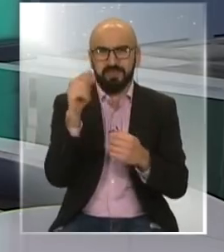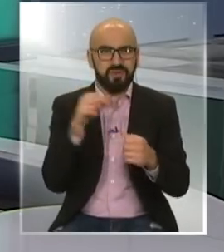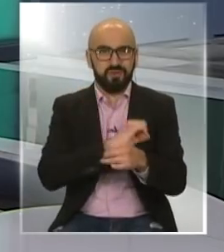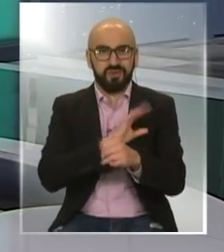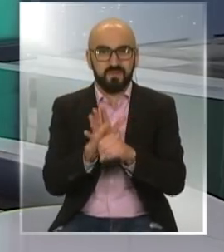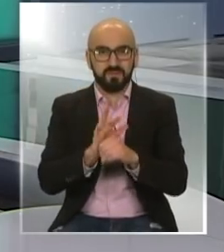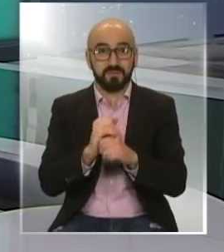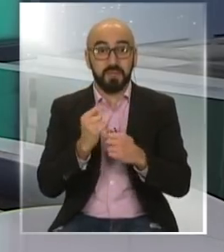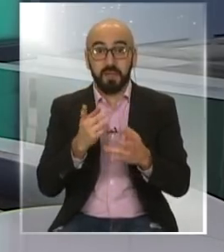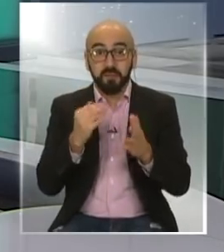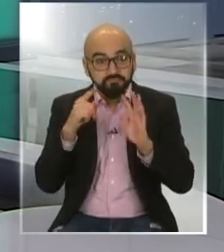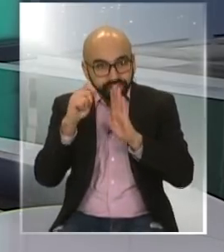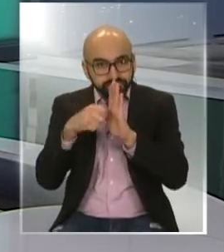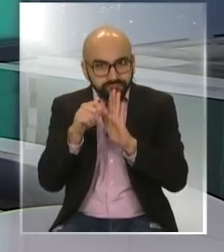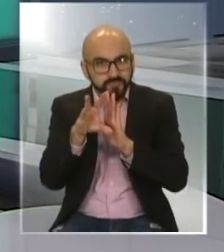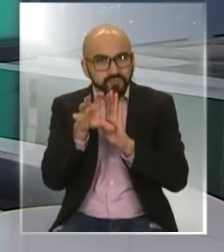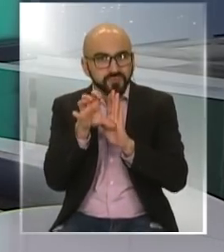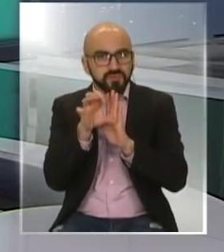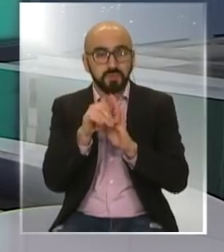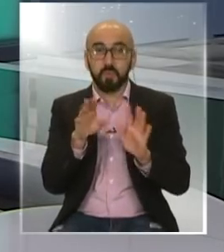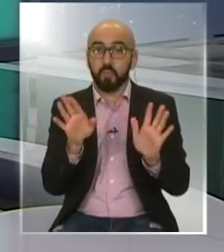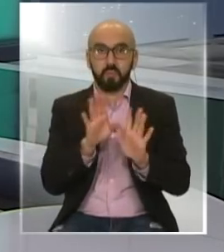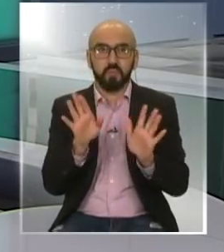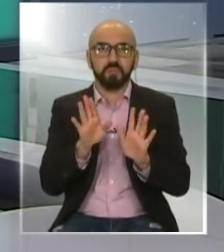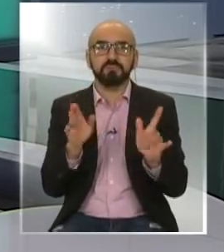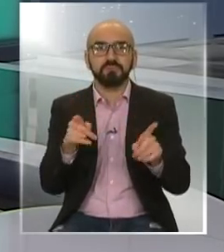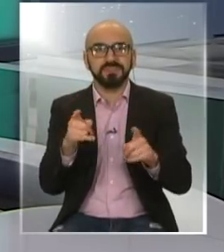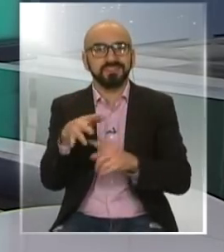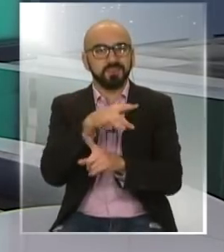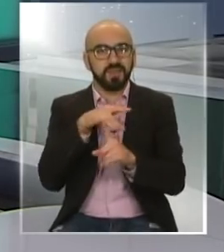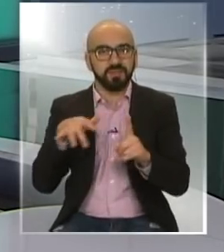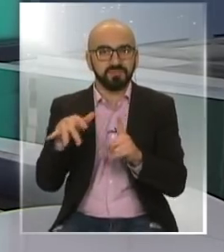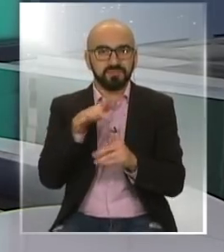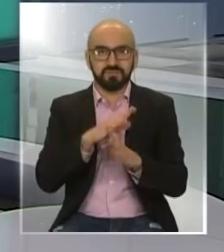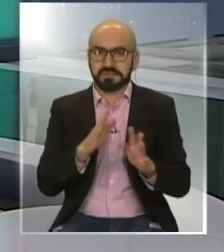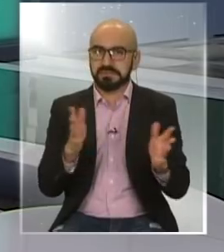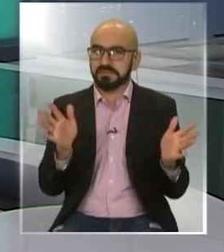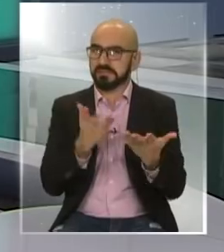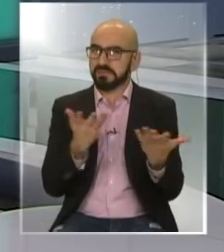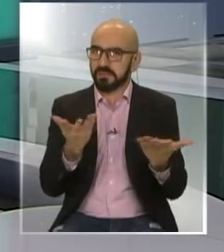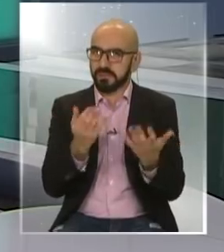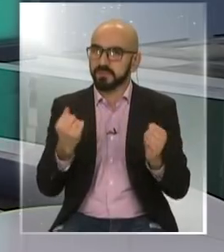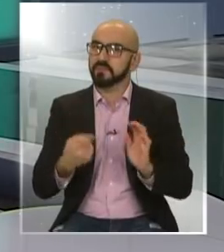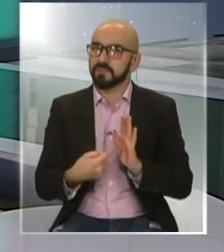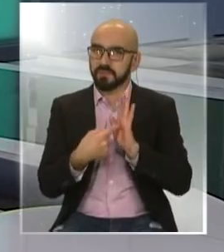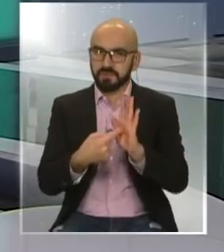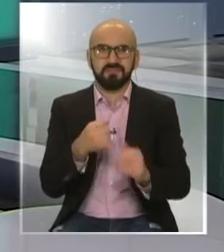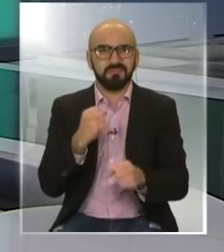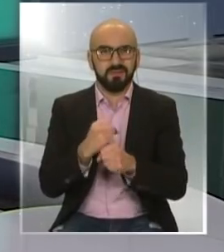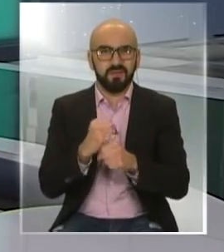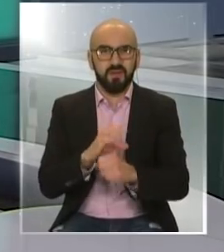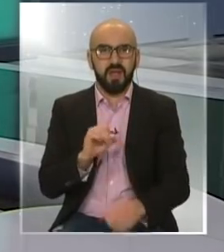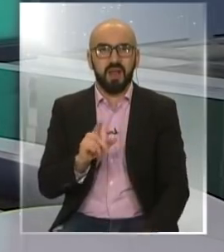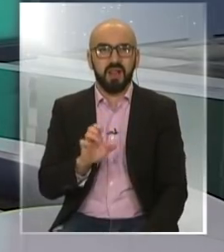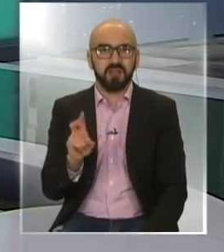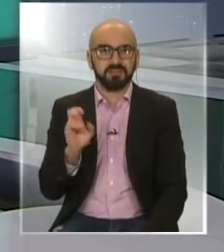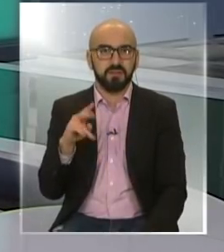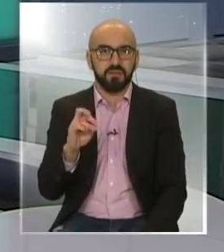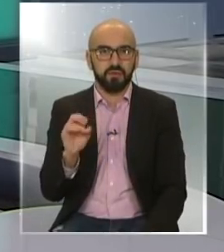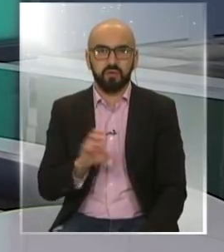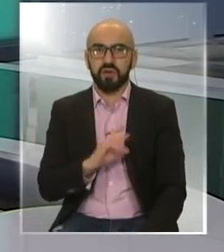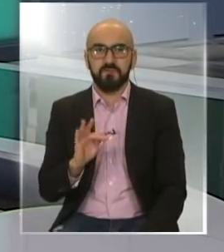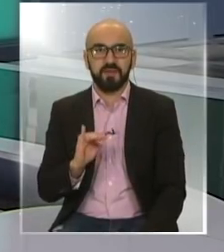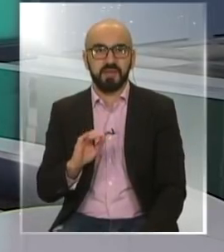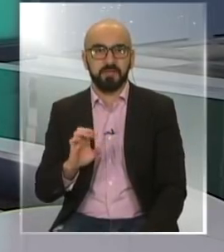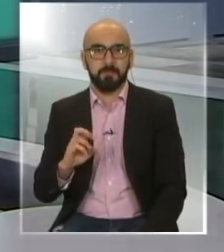inéditos y que nos hablan de la situación límite que estamos viviendo. Un reportaje crudo pero revelador en el trabajo de Alessandro Minardi y Felipe